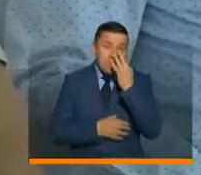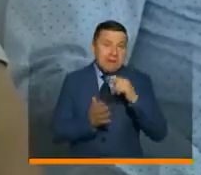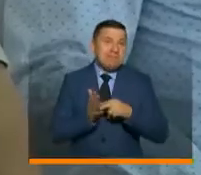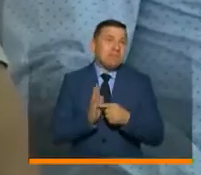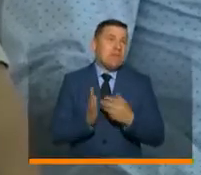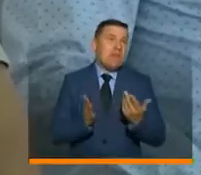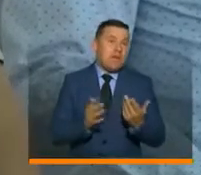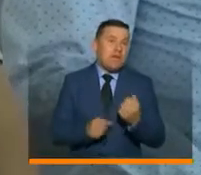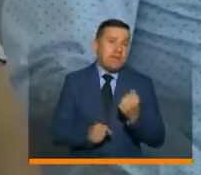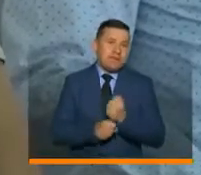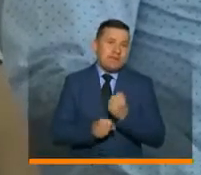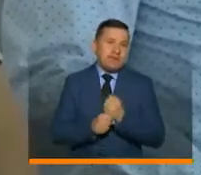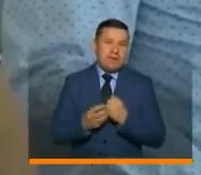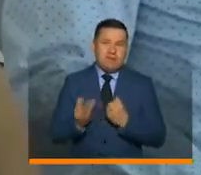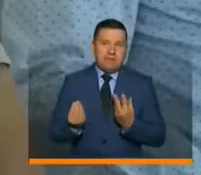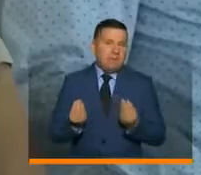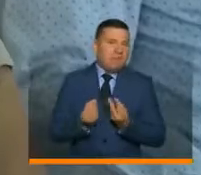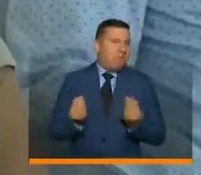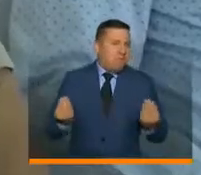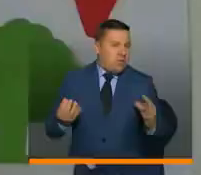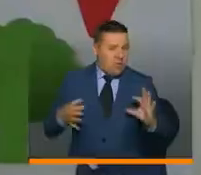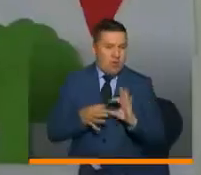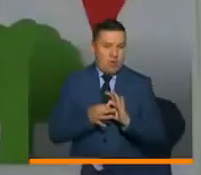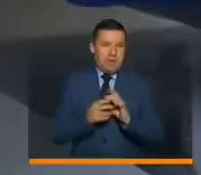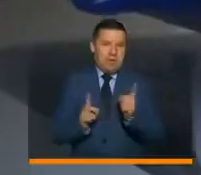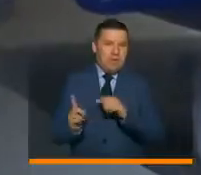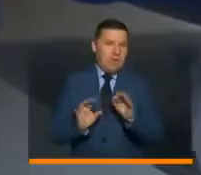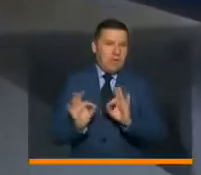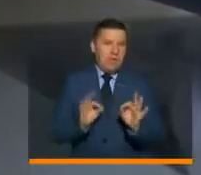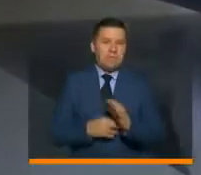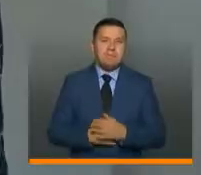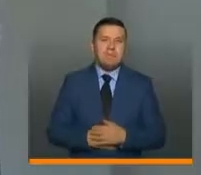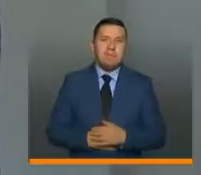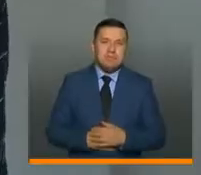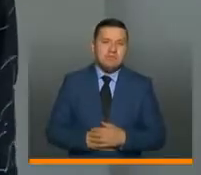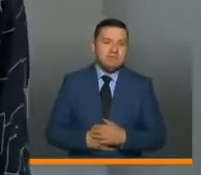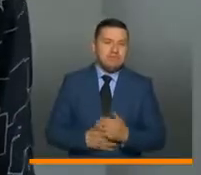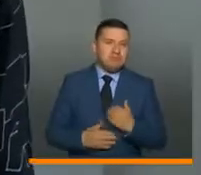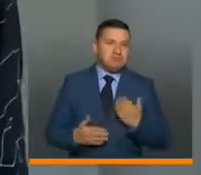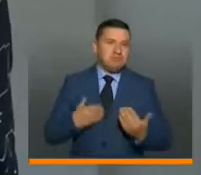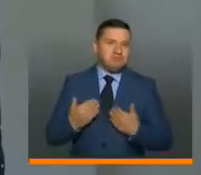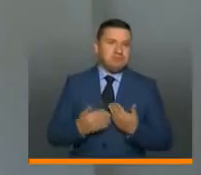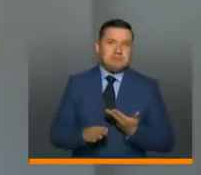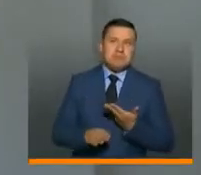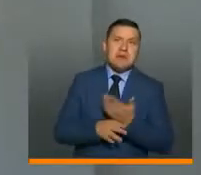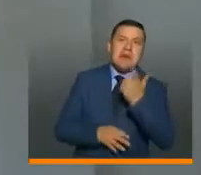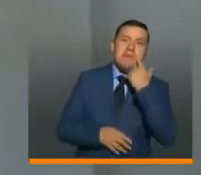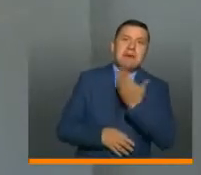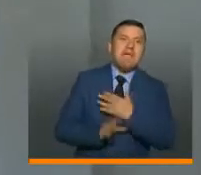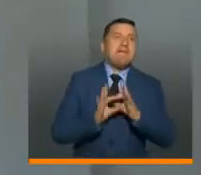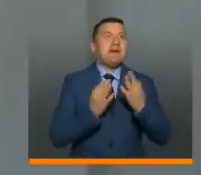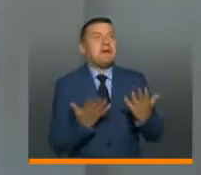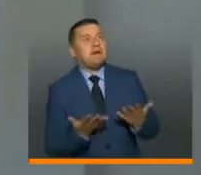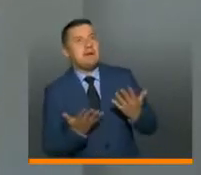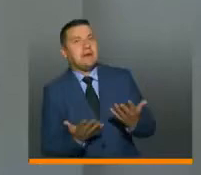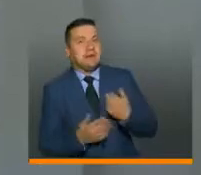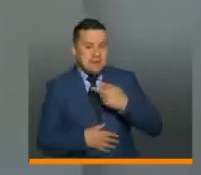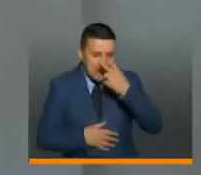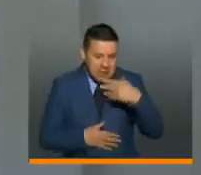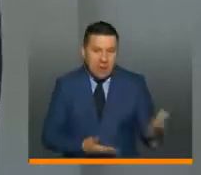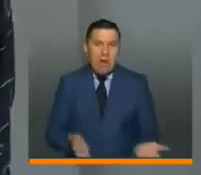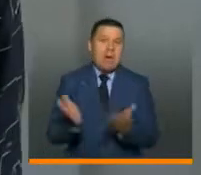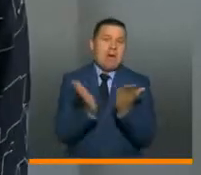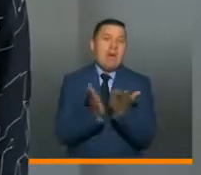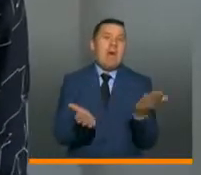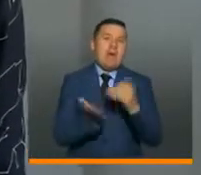sido también el trabajo en equipo, la organización. Motivado por el clamor de los padres de familia que querían que sus hijos